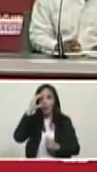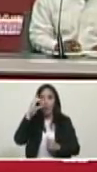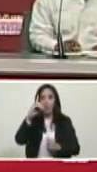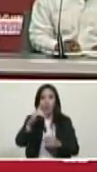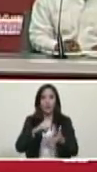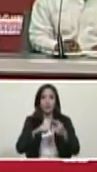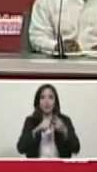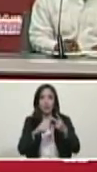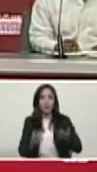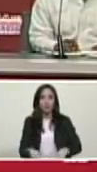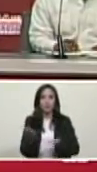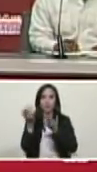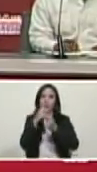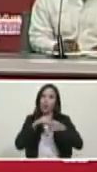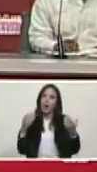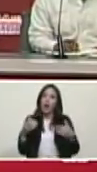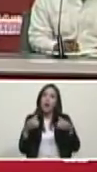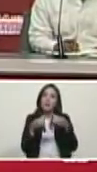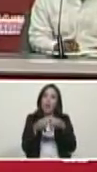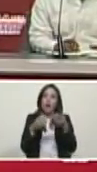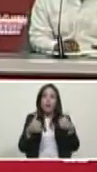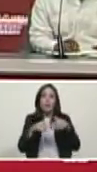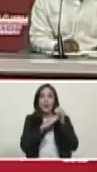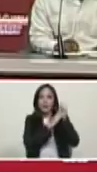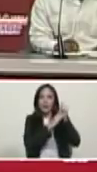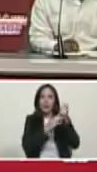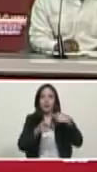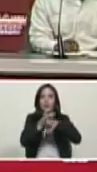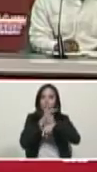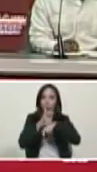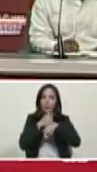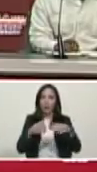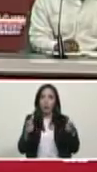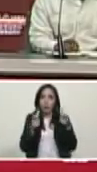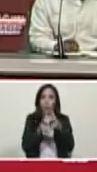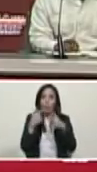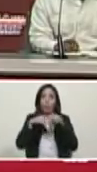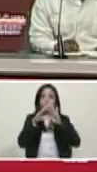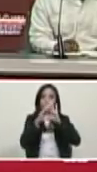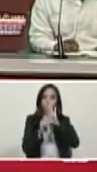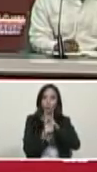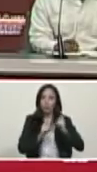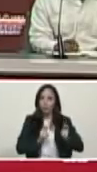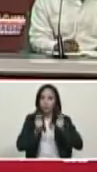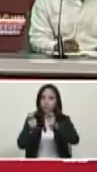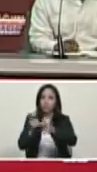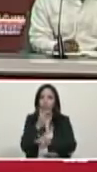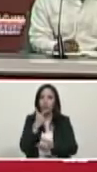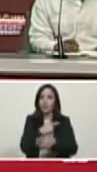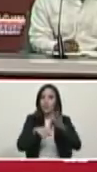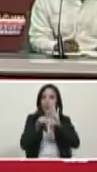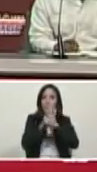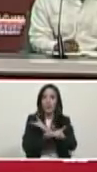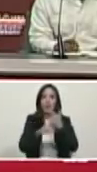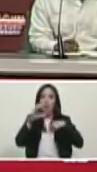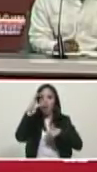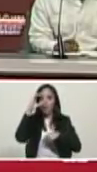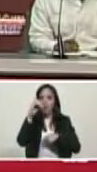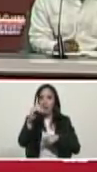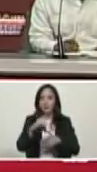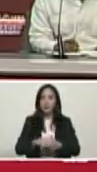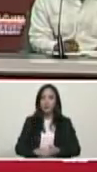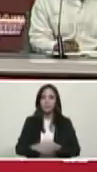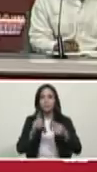quien preside el consejo federal de gobierno por mandato constitucional del tsje rodríguez